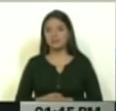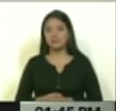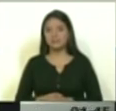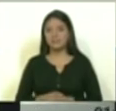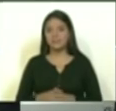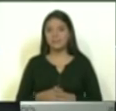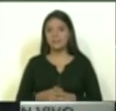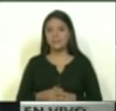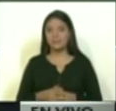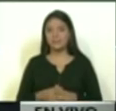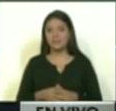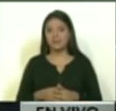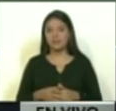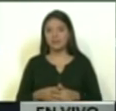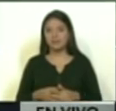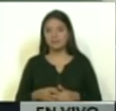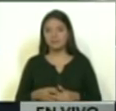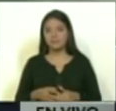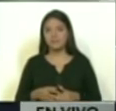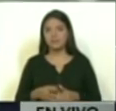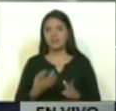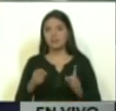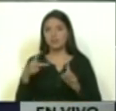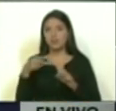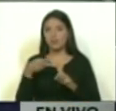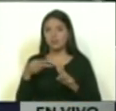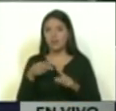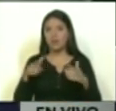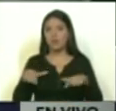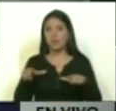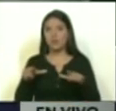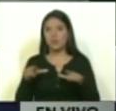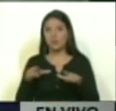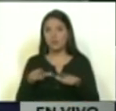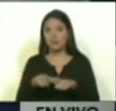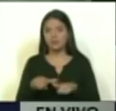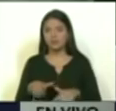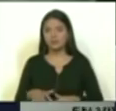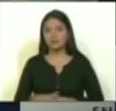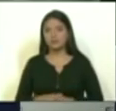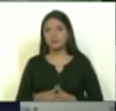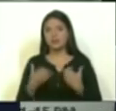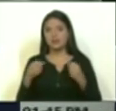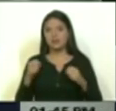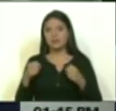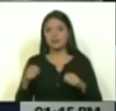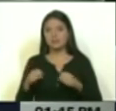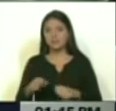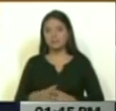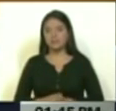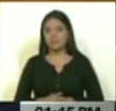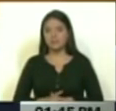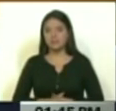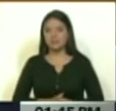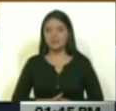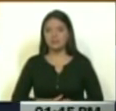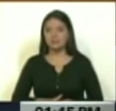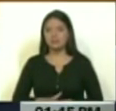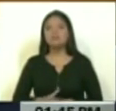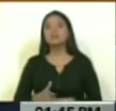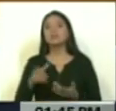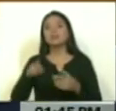que ellos hagan la práctica en habitaciones, de hoteles, de posadas, para que ellos hagan práctica en gastronomía. También tenemos un